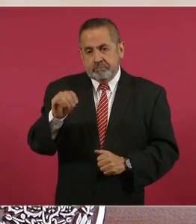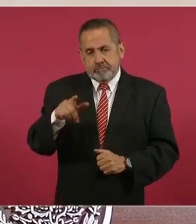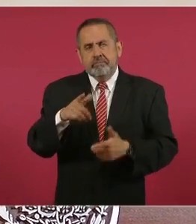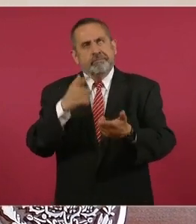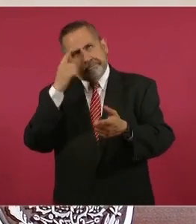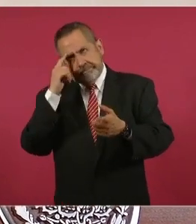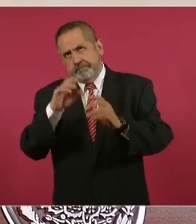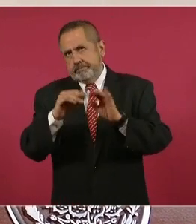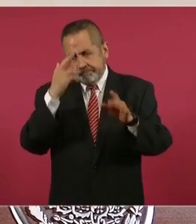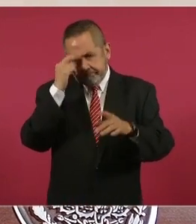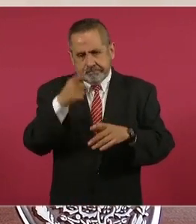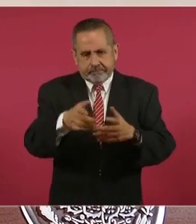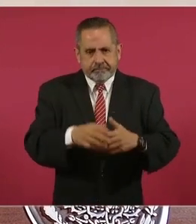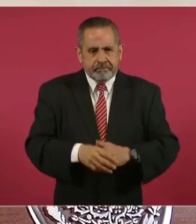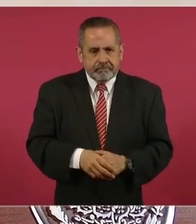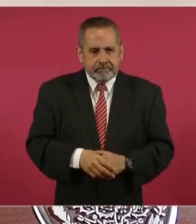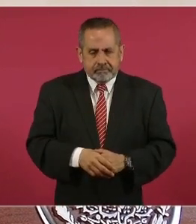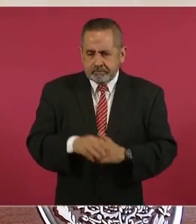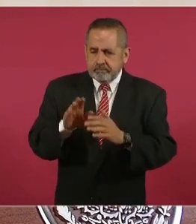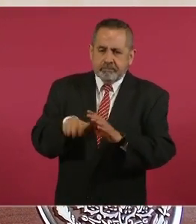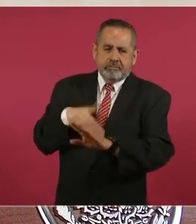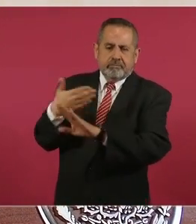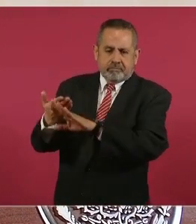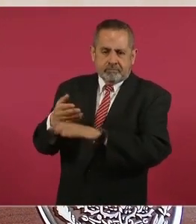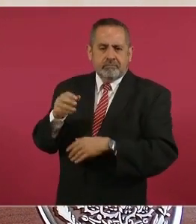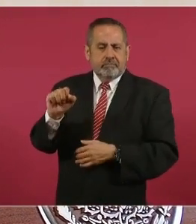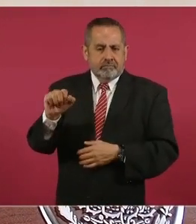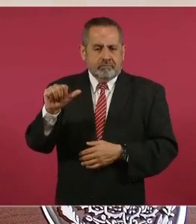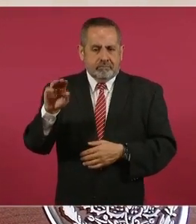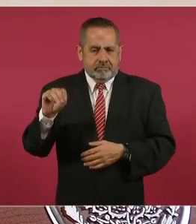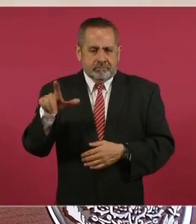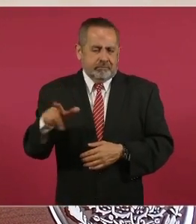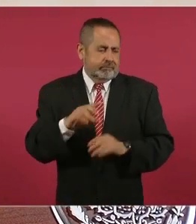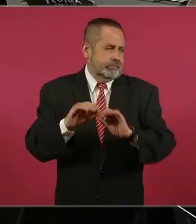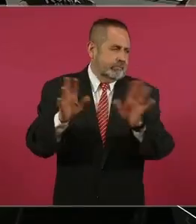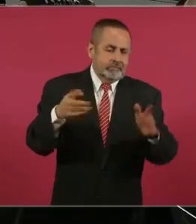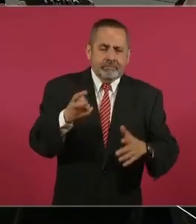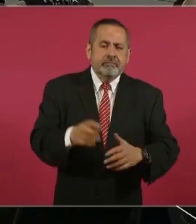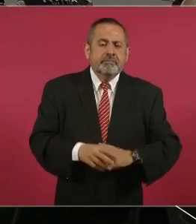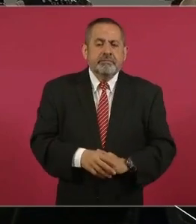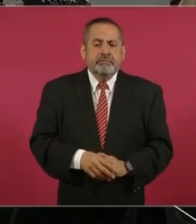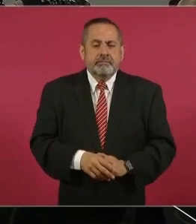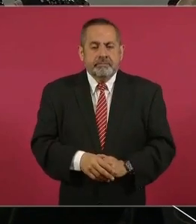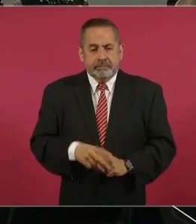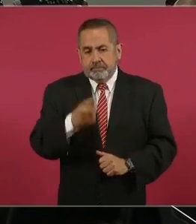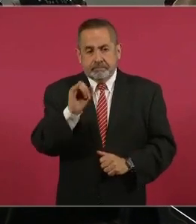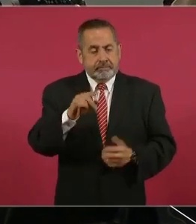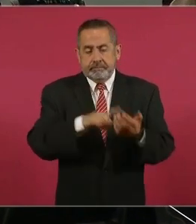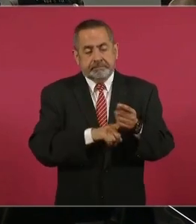lógico. Está en contra de Samuel. ¿Sí? Porque así son.